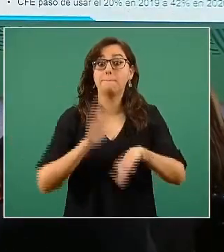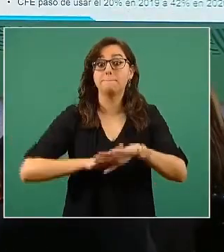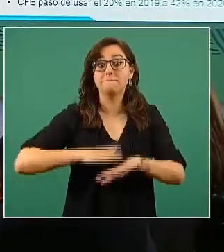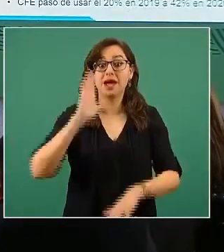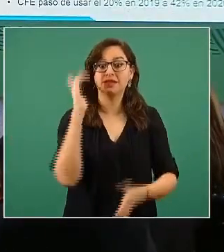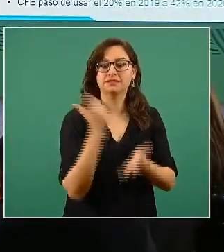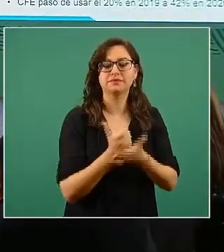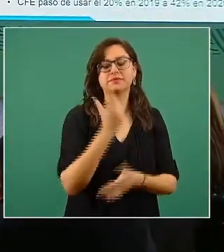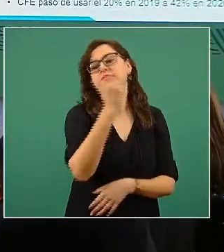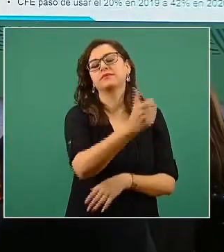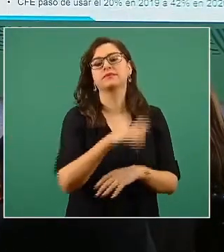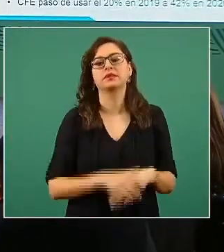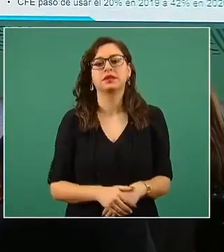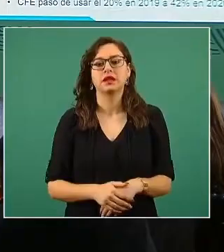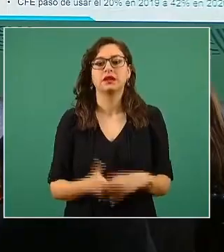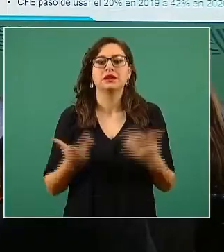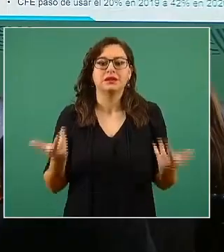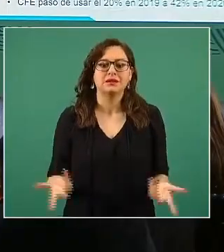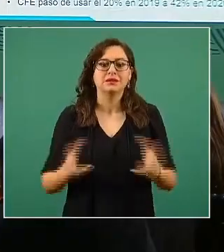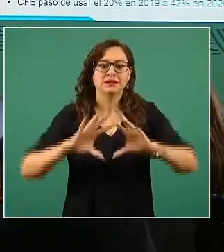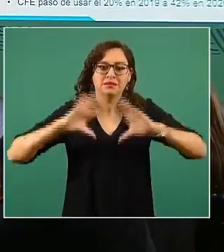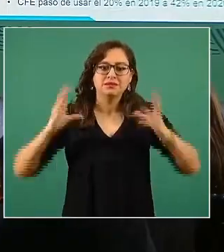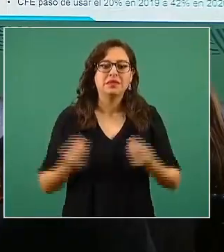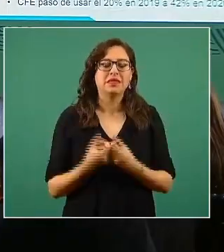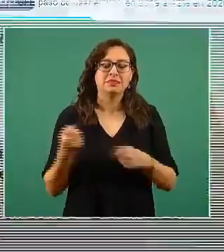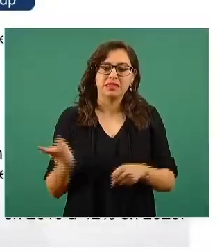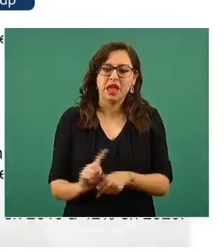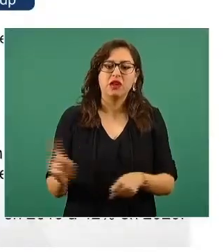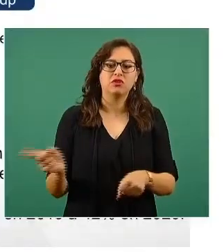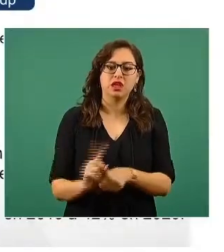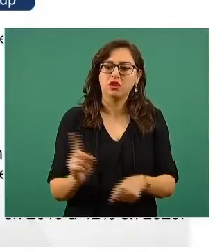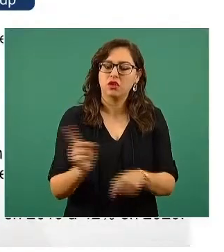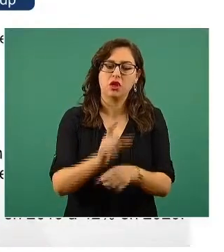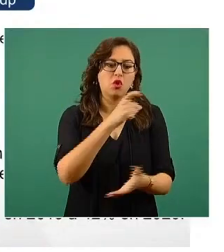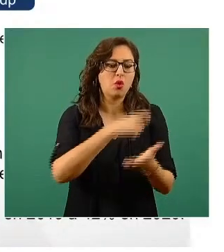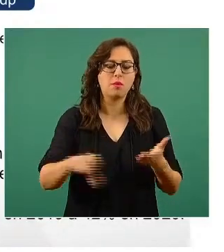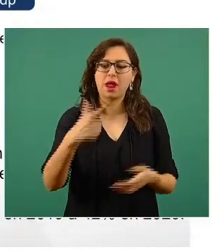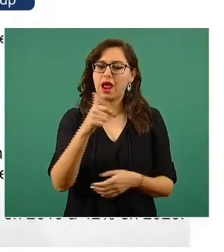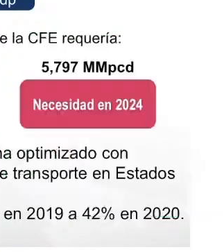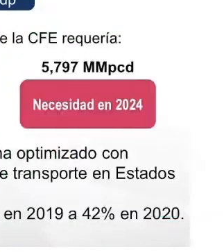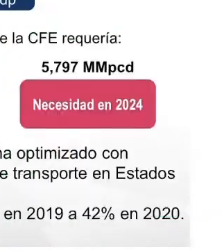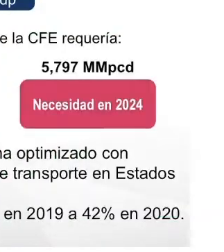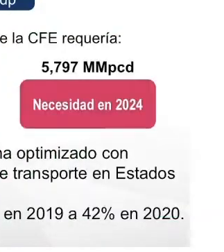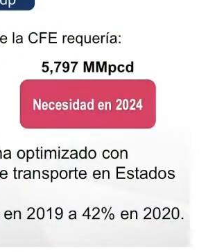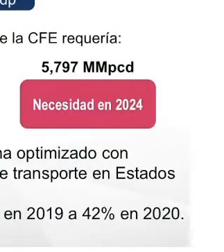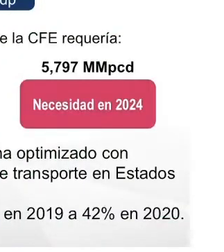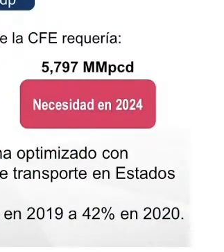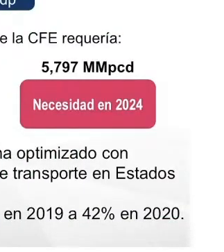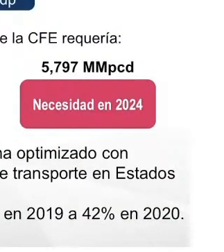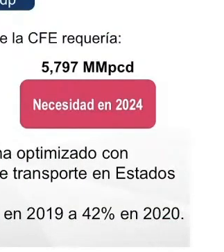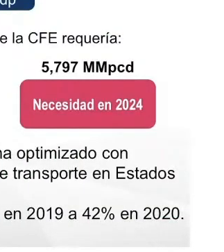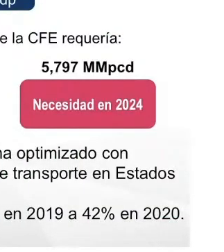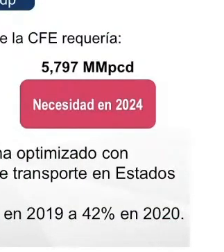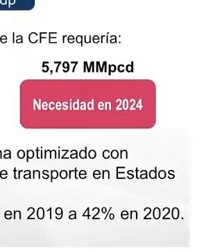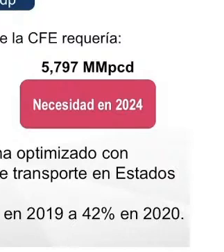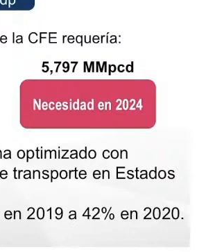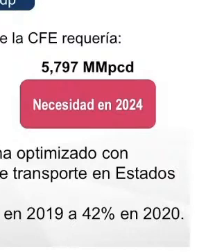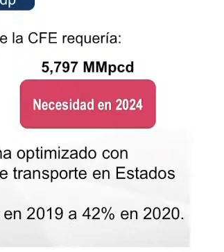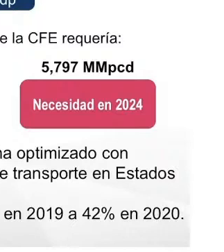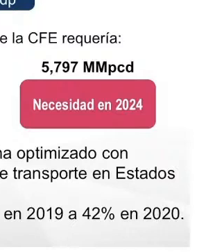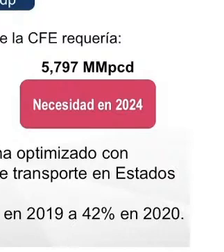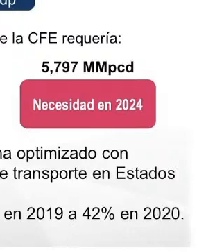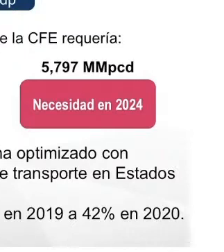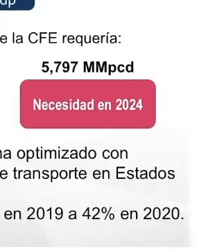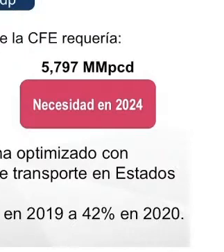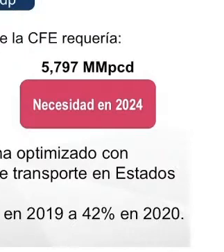capacidad de 30,173 millones de pies cúbicos diarios, es una de las medidas, digamos, que se utilizan para el gas natural. ¿Cuál es la necesidad hoy de la